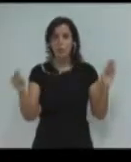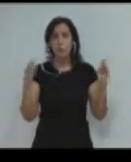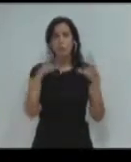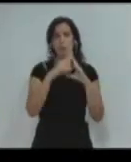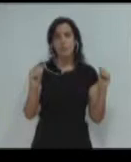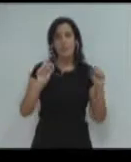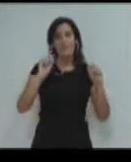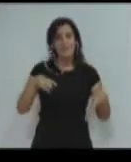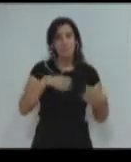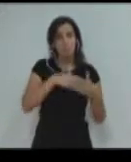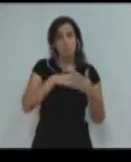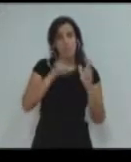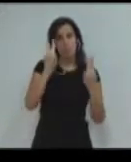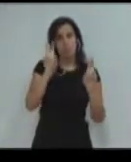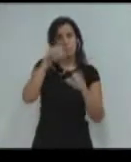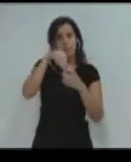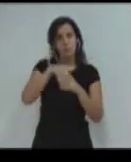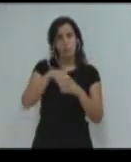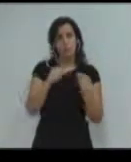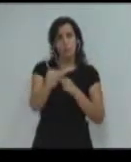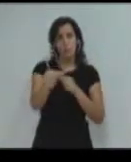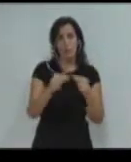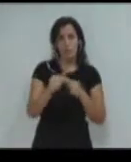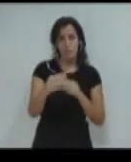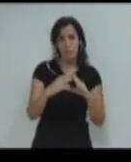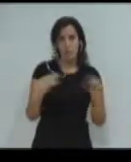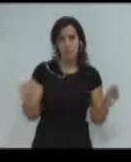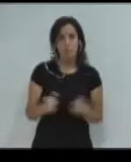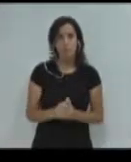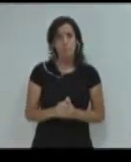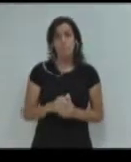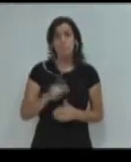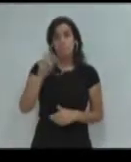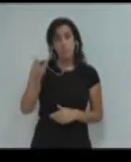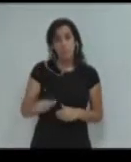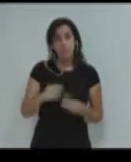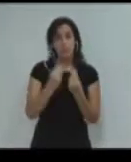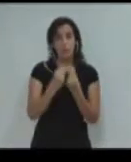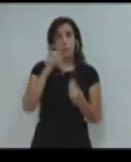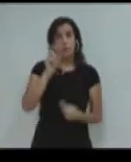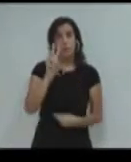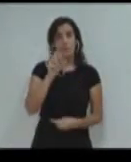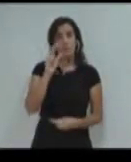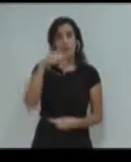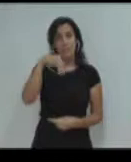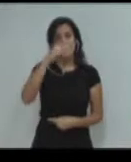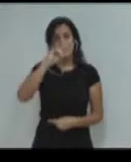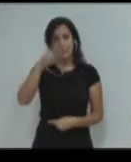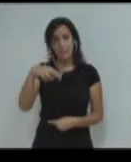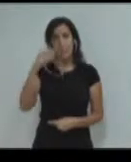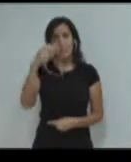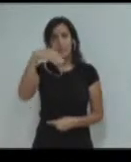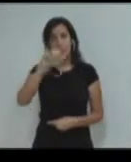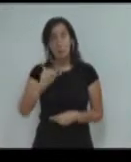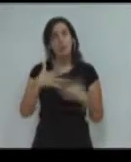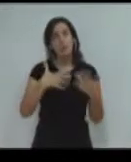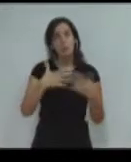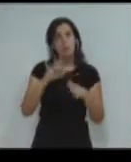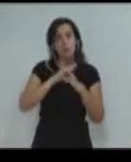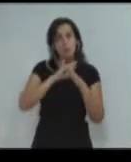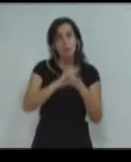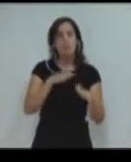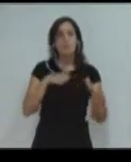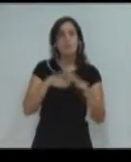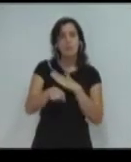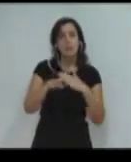sin Barreras de la UNED. Quiero además destacar que ella, junto con Valentín Sama, es la autora de la guía sobre accesibilidad